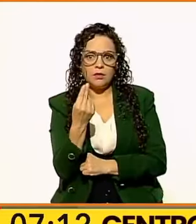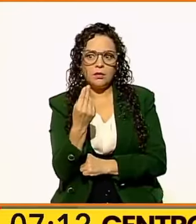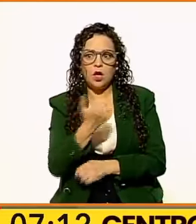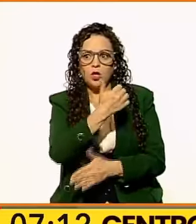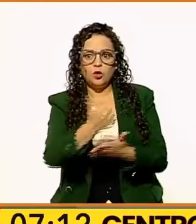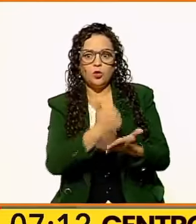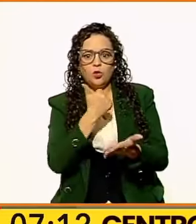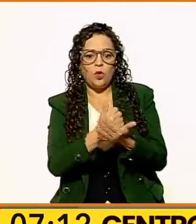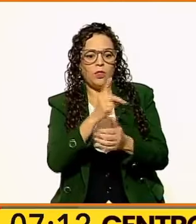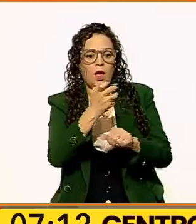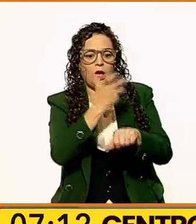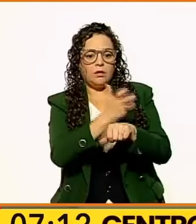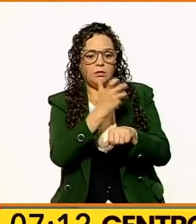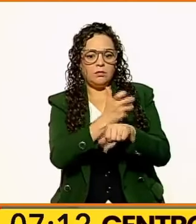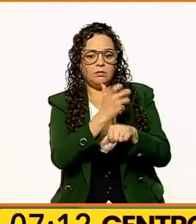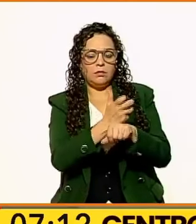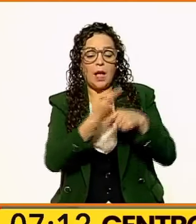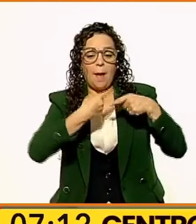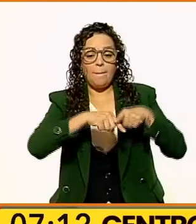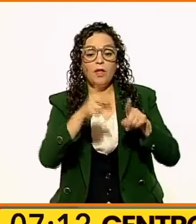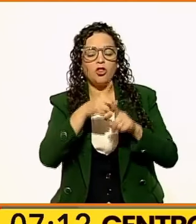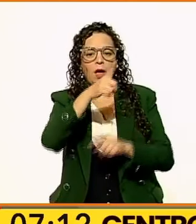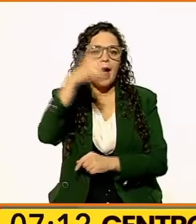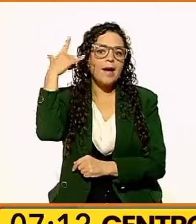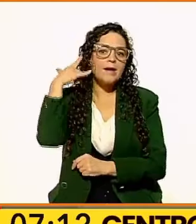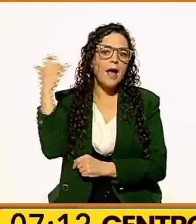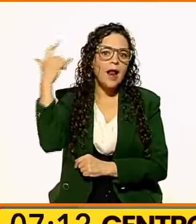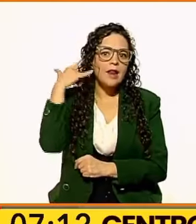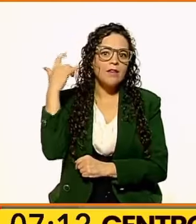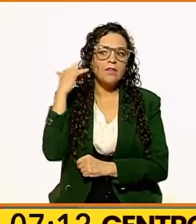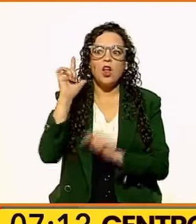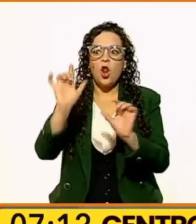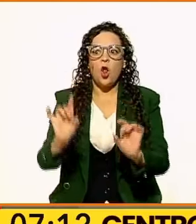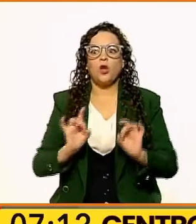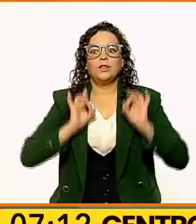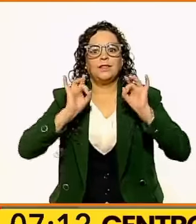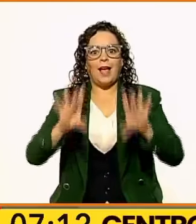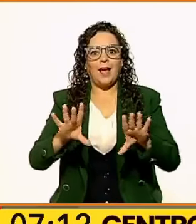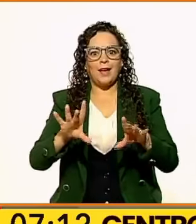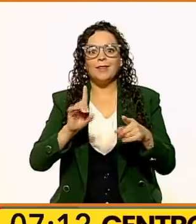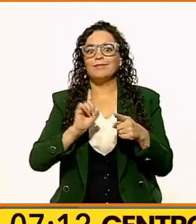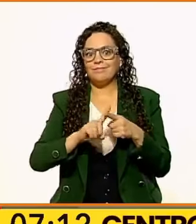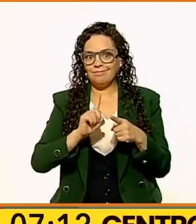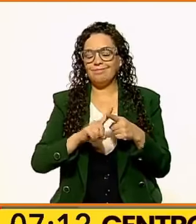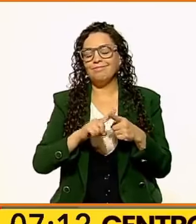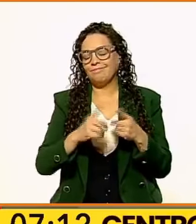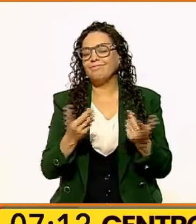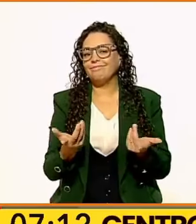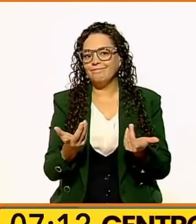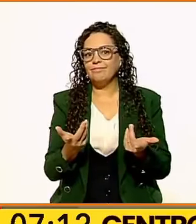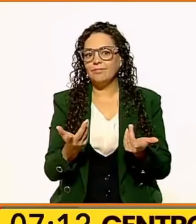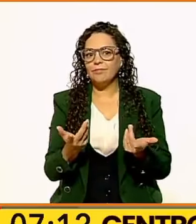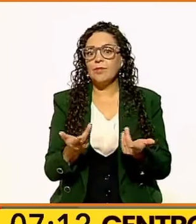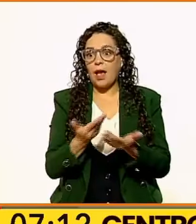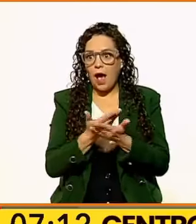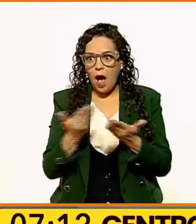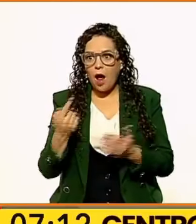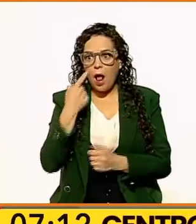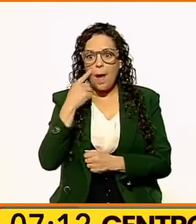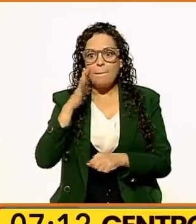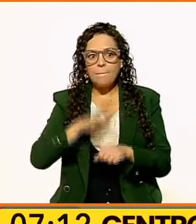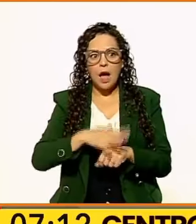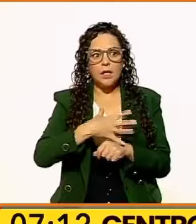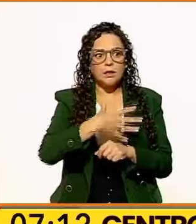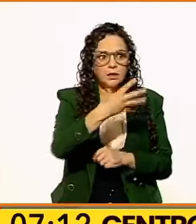de los Estados Unidos, empezando en California, comenzando en la ciudad de Los Ángeles. Y bueno, este descontento está creciendo y me